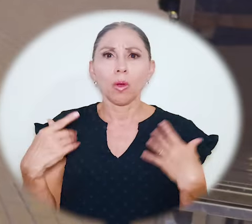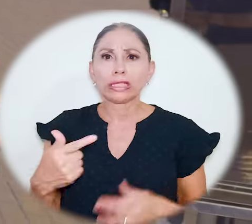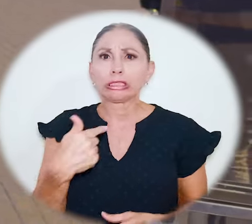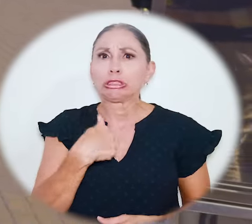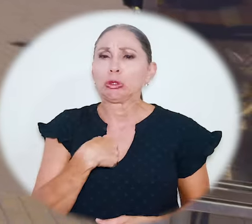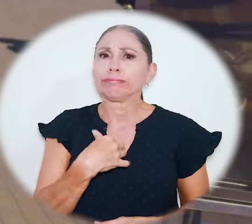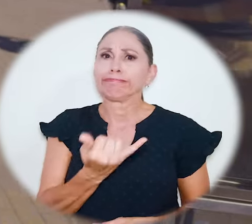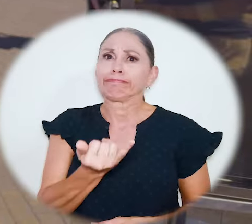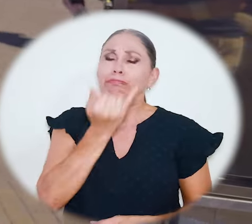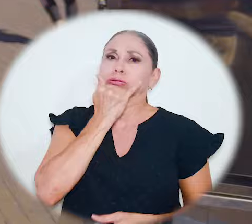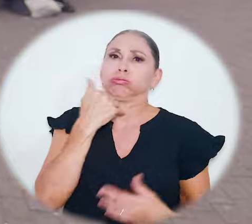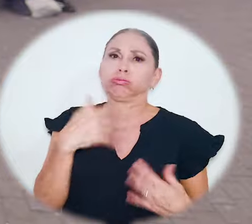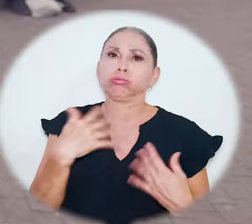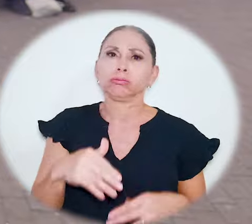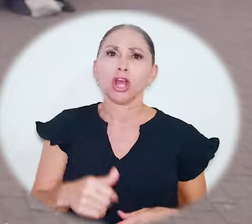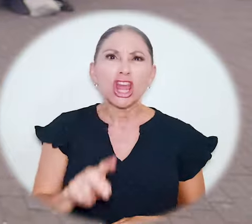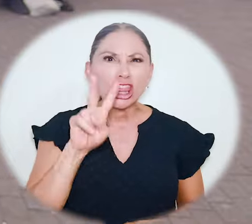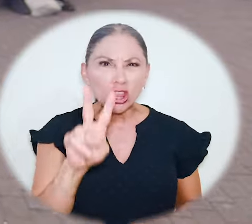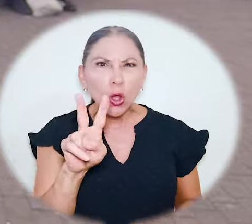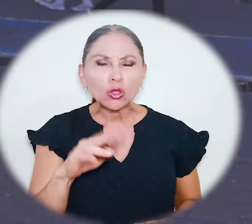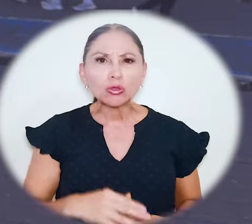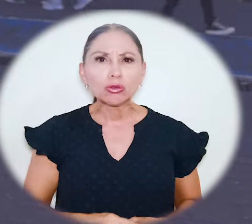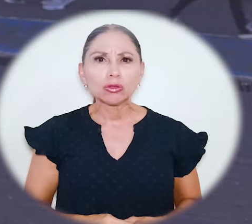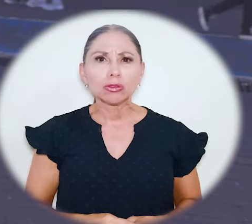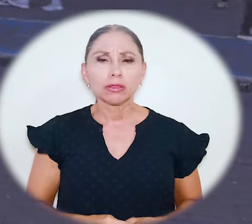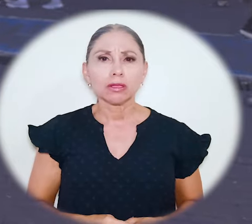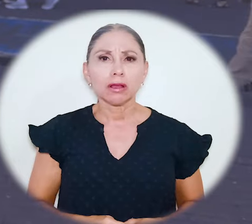Usted cometió algo de más grande. ¡Dos!